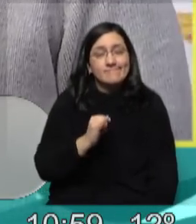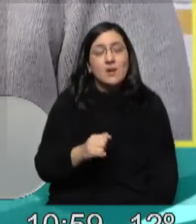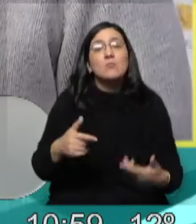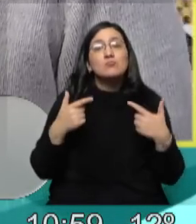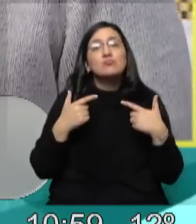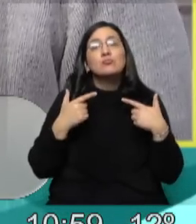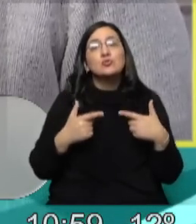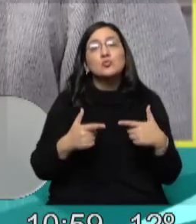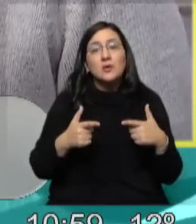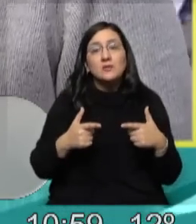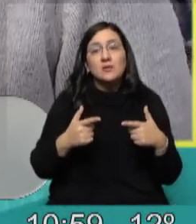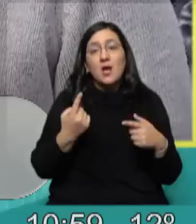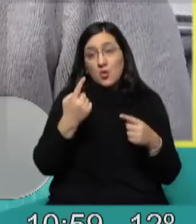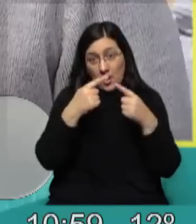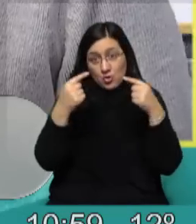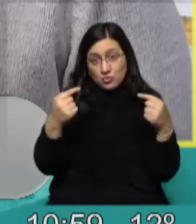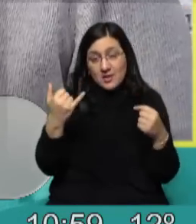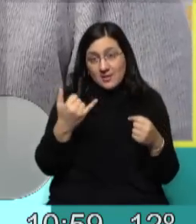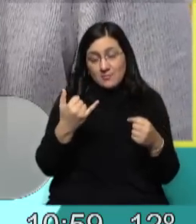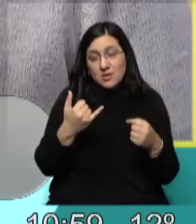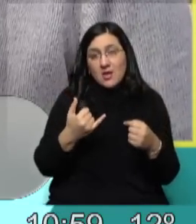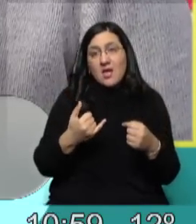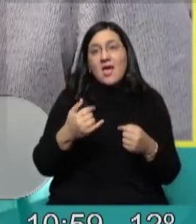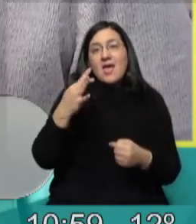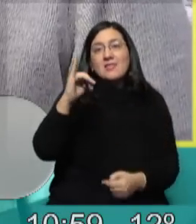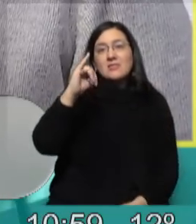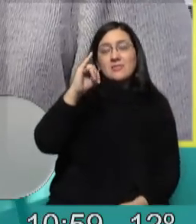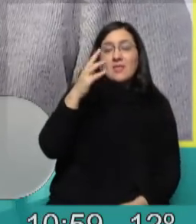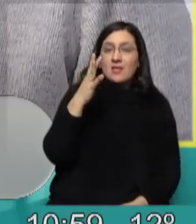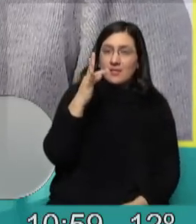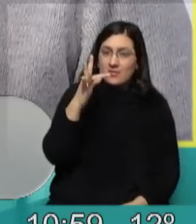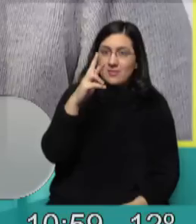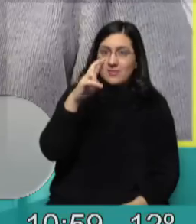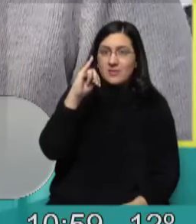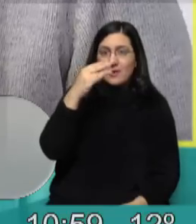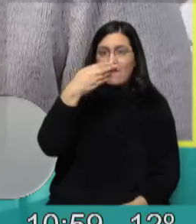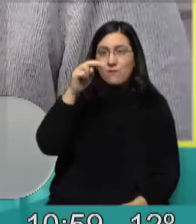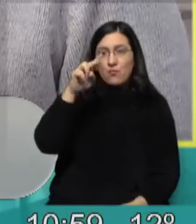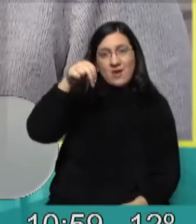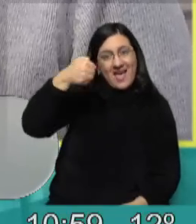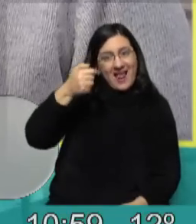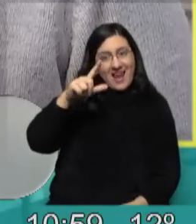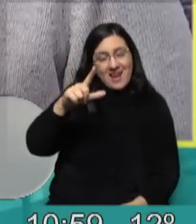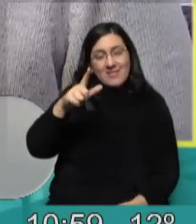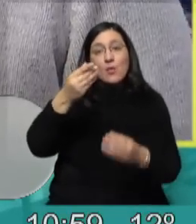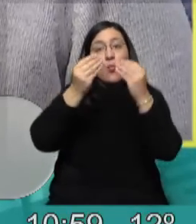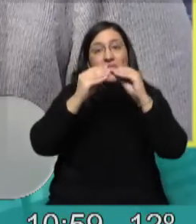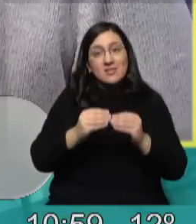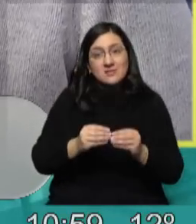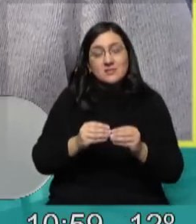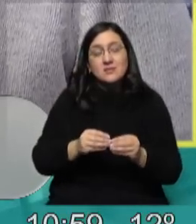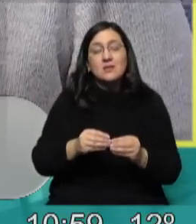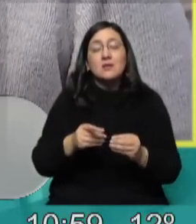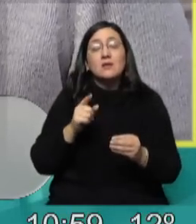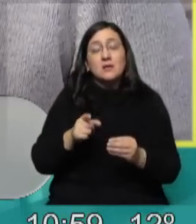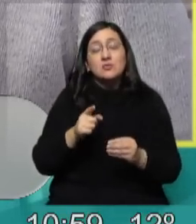hay una cosa que tenemos que llama al Tribunal de Cuentas, que si bien no interviene directamente en estos casos, sí está interviniendo en otros